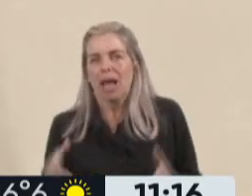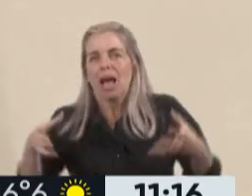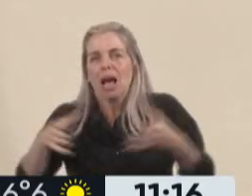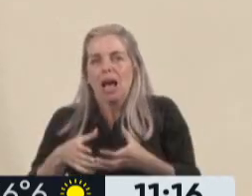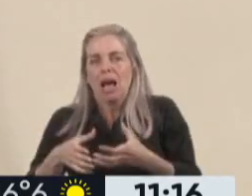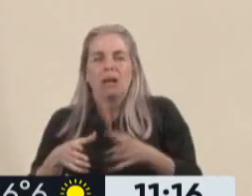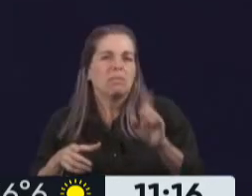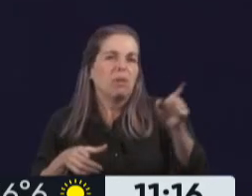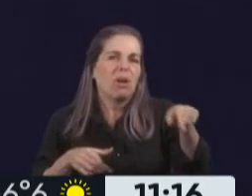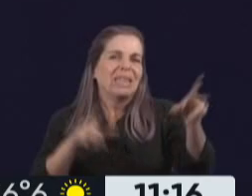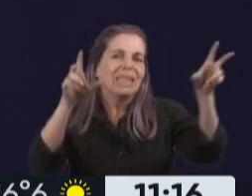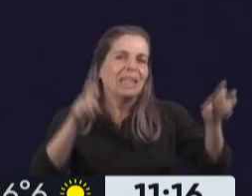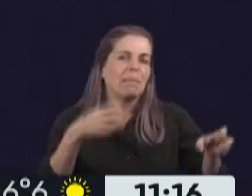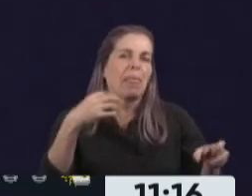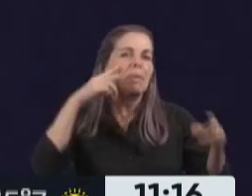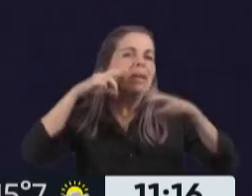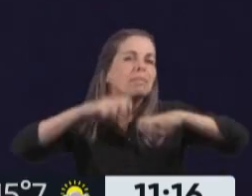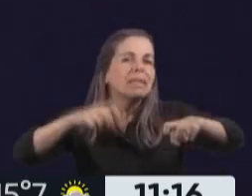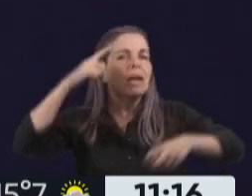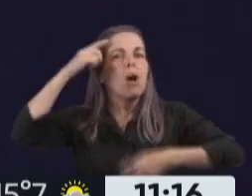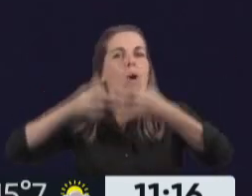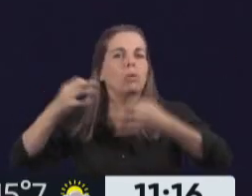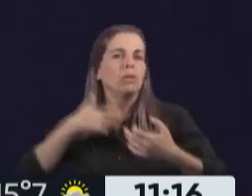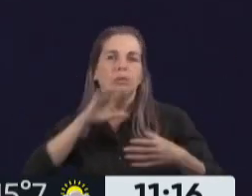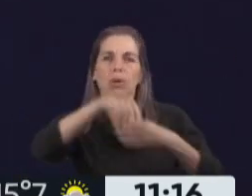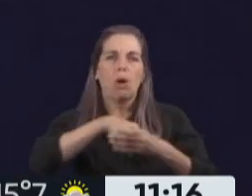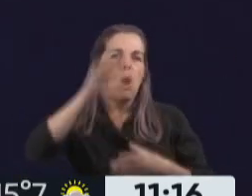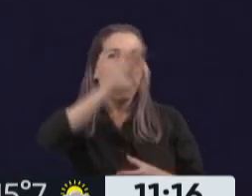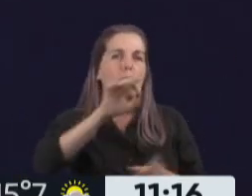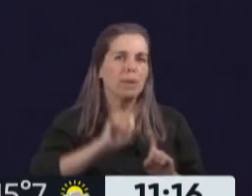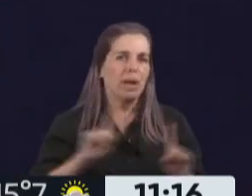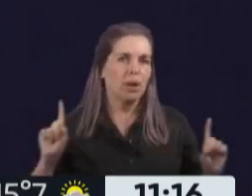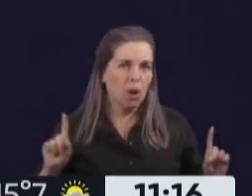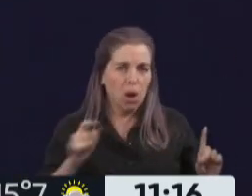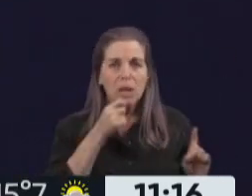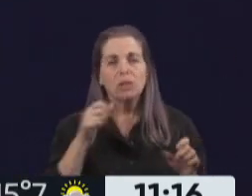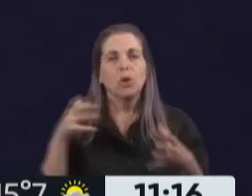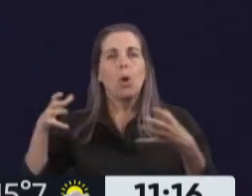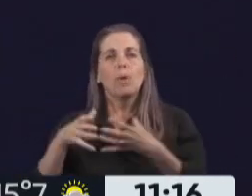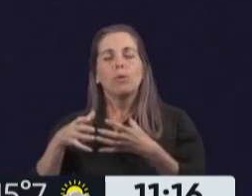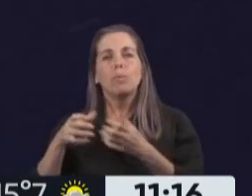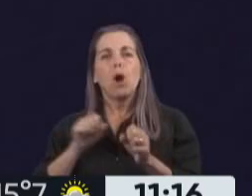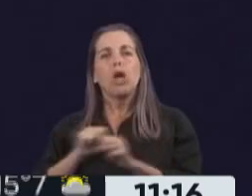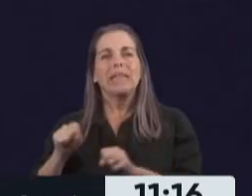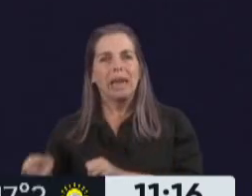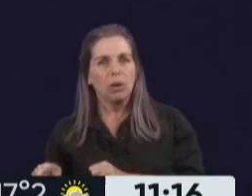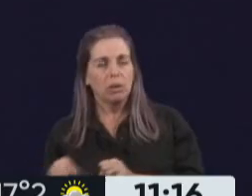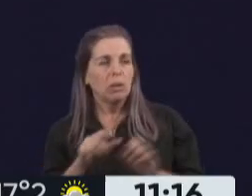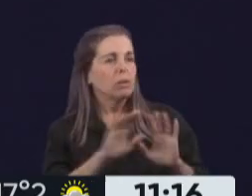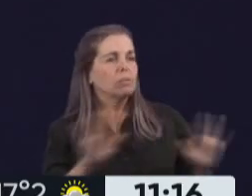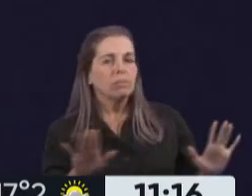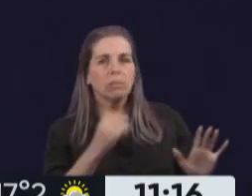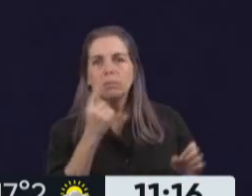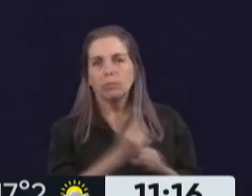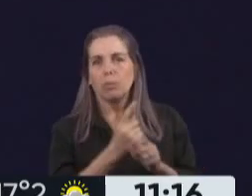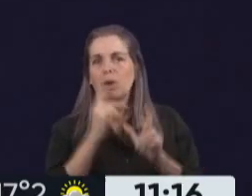tiene que investigar la justicia, es un tema que no puedo opinar nada. Y No digo, incluso digo si es cierto o no la noticia, es lo único que le estoy pidiendo.